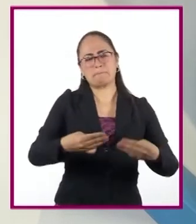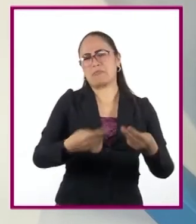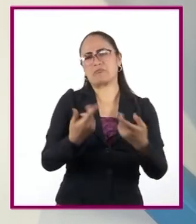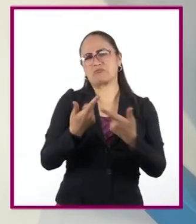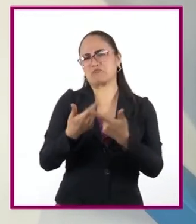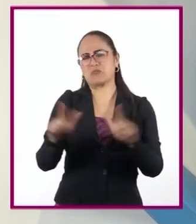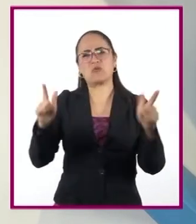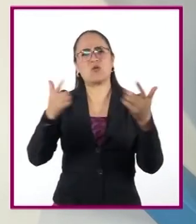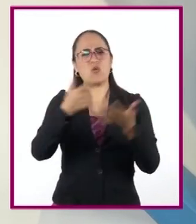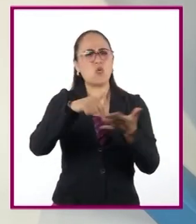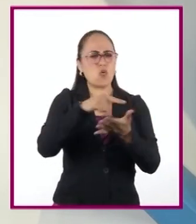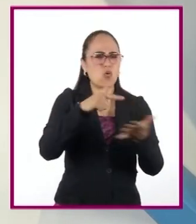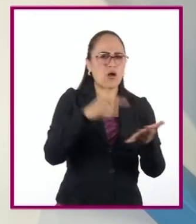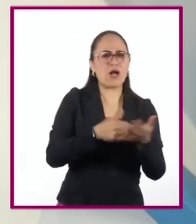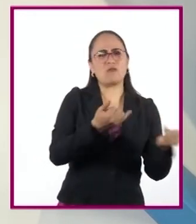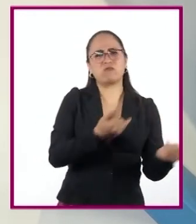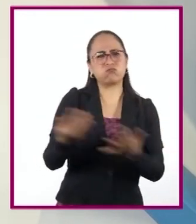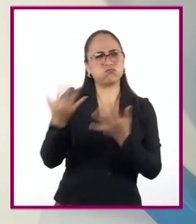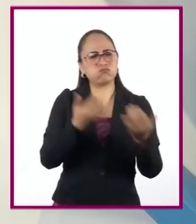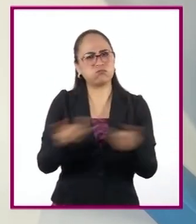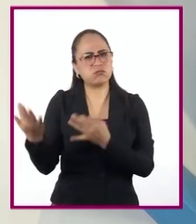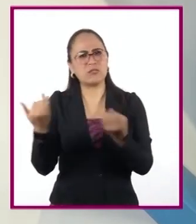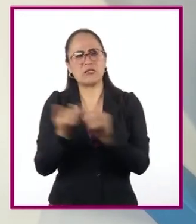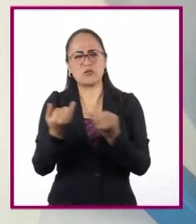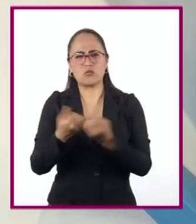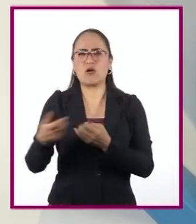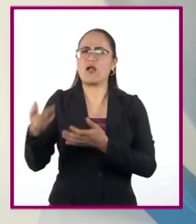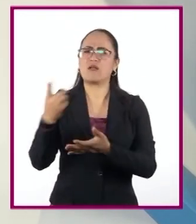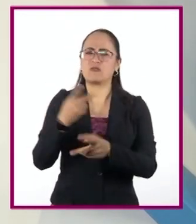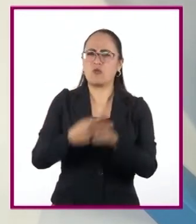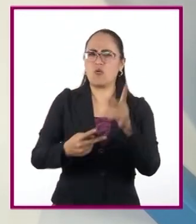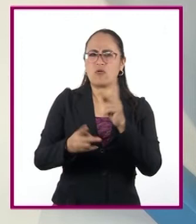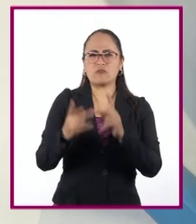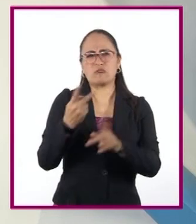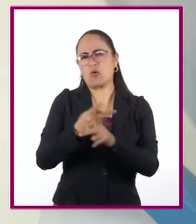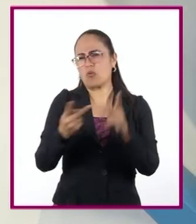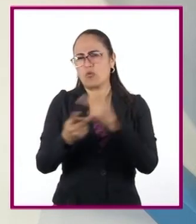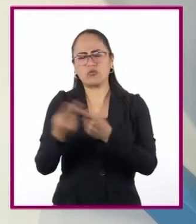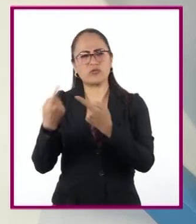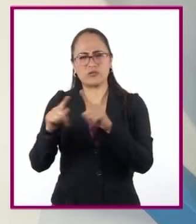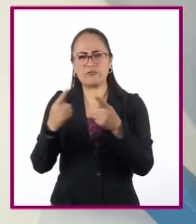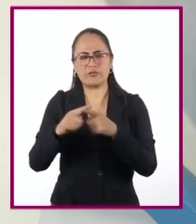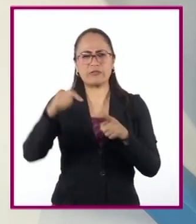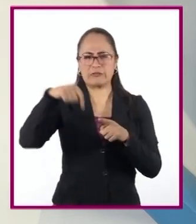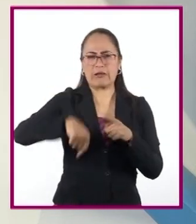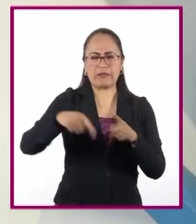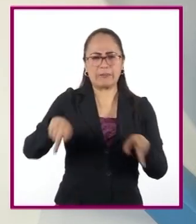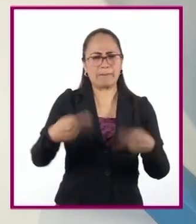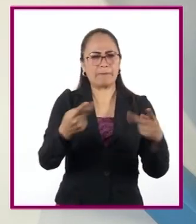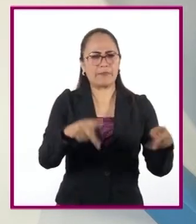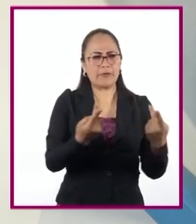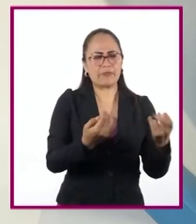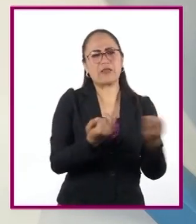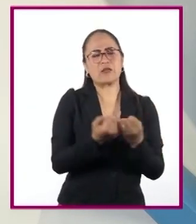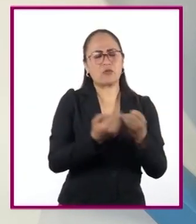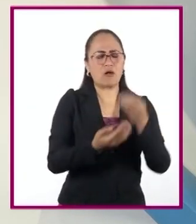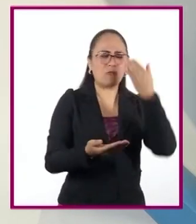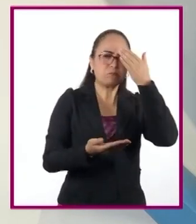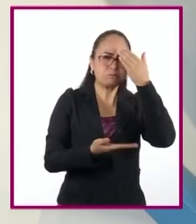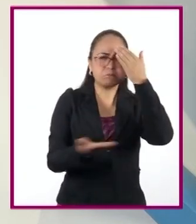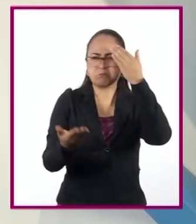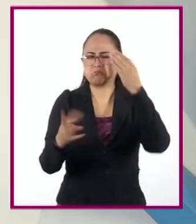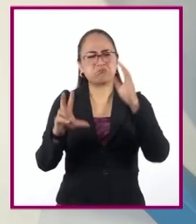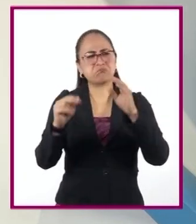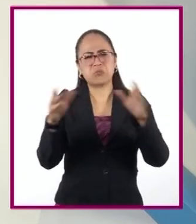y abastecimiento de materias primas, así como contrarrestar problemas de mendicidad,